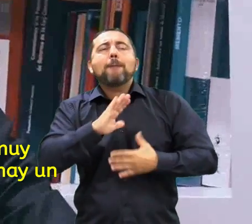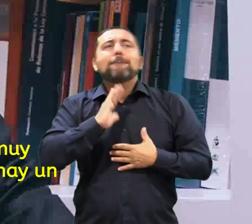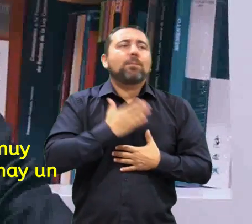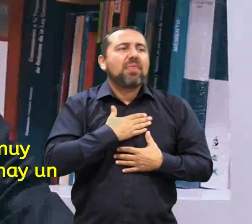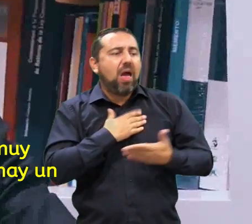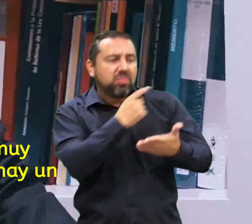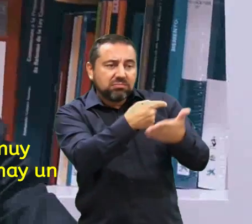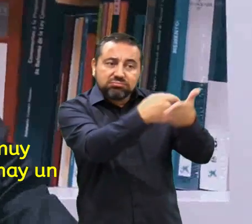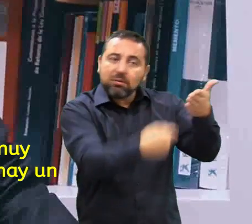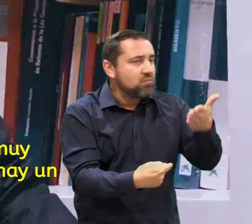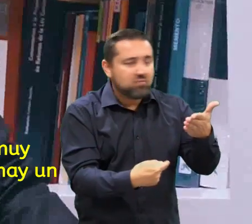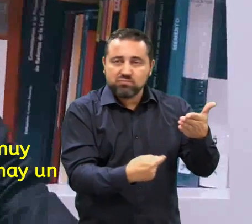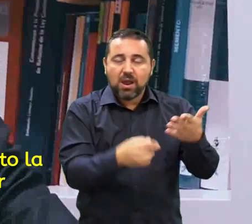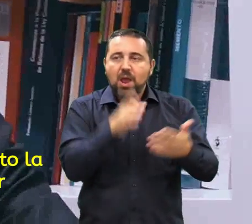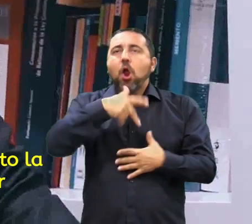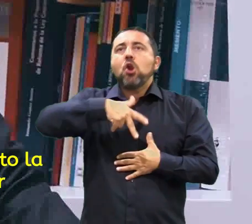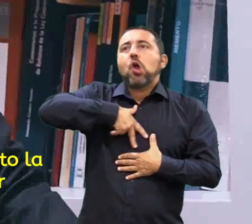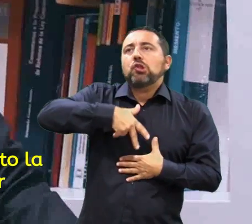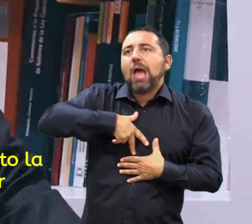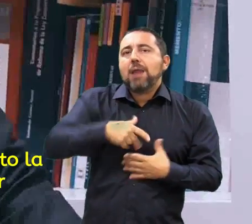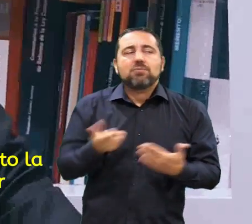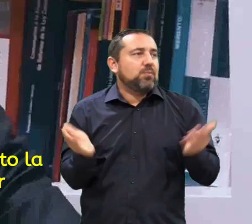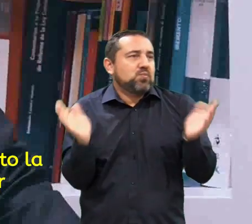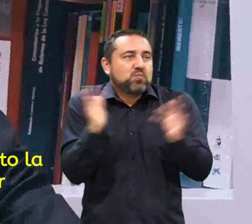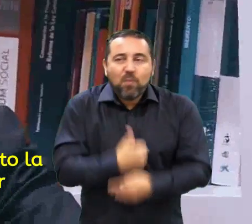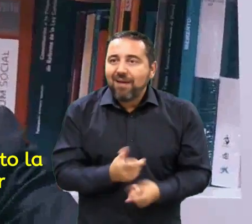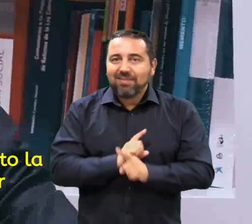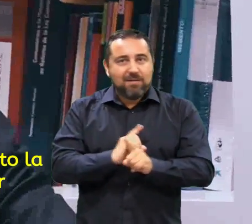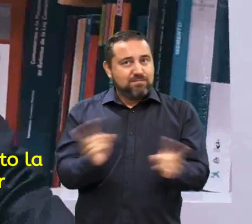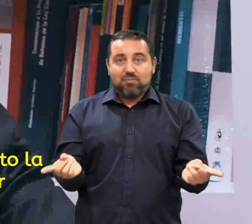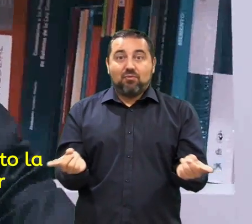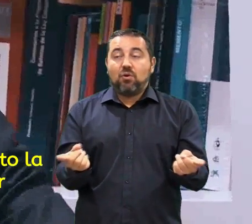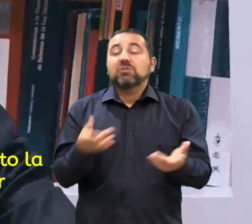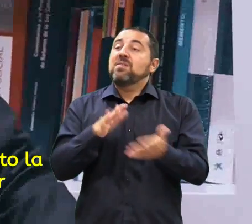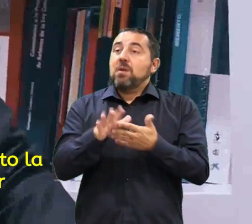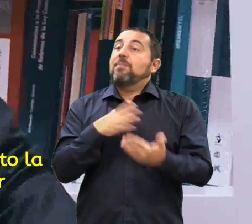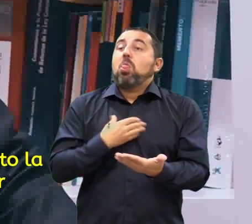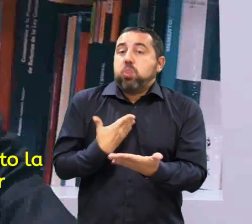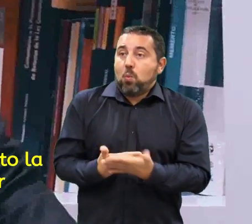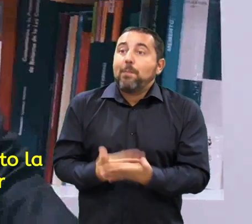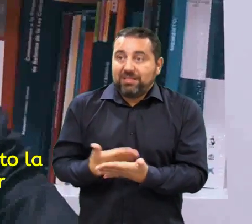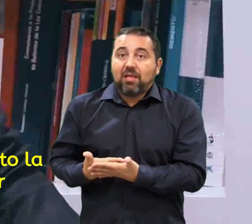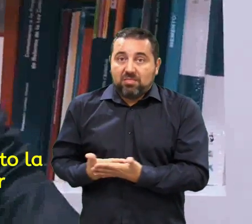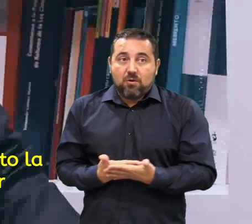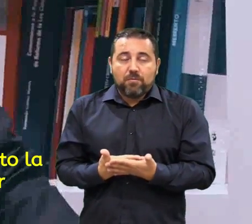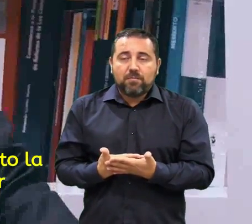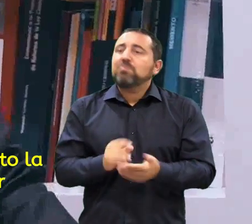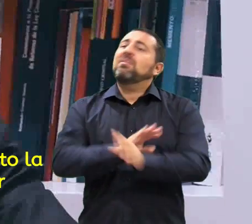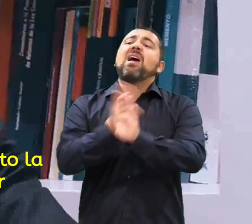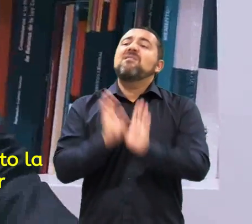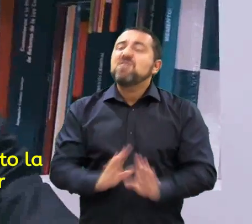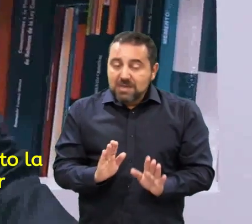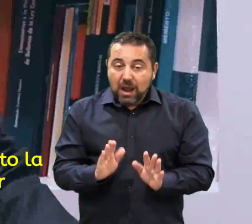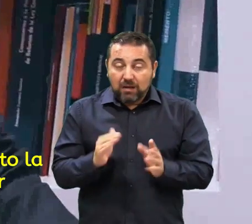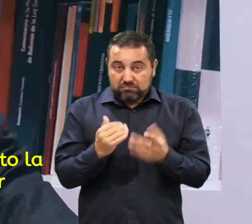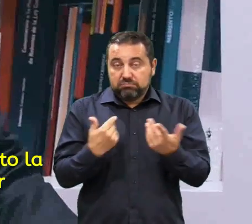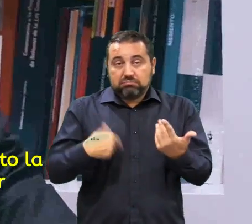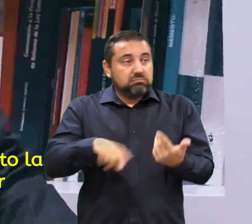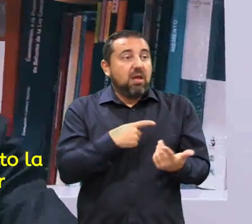aquí no hay un registro de la propiedad, aquí no hay intervención notarial, por tanto, la documentación